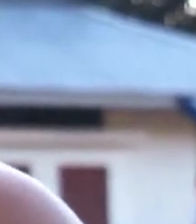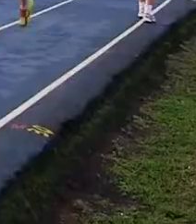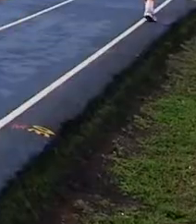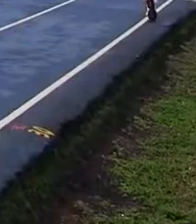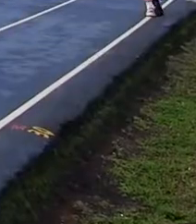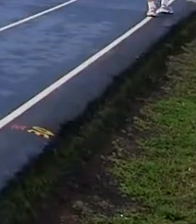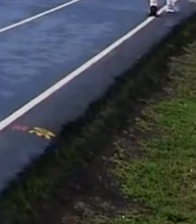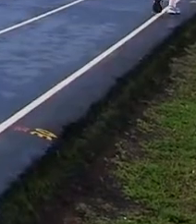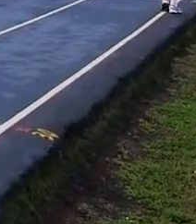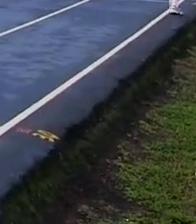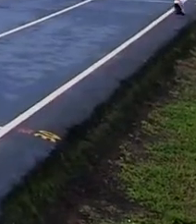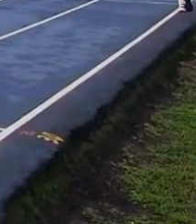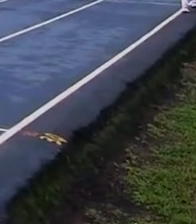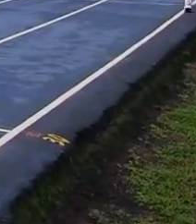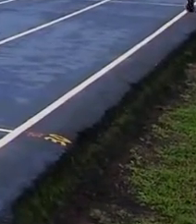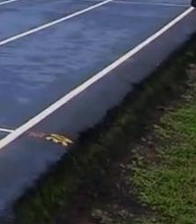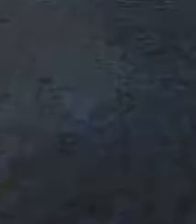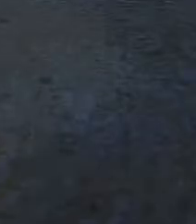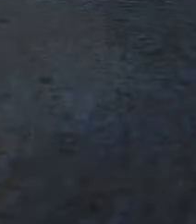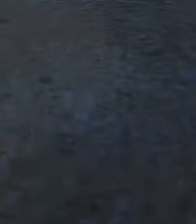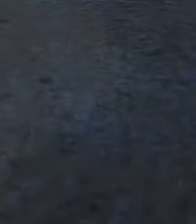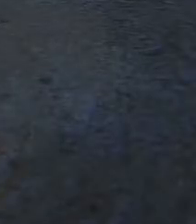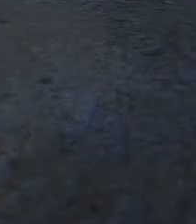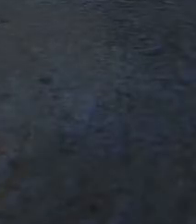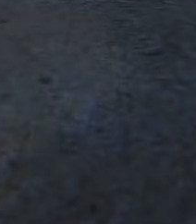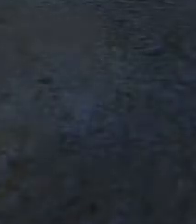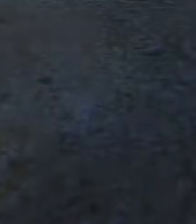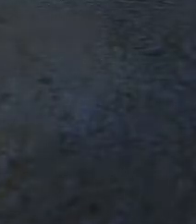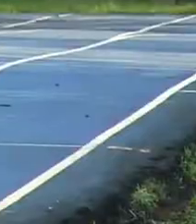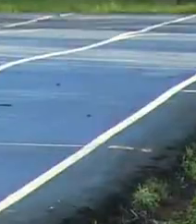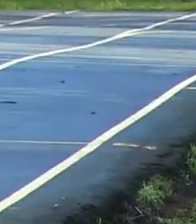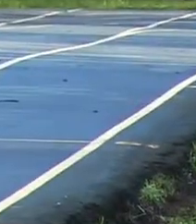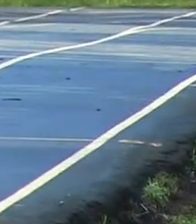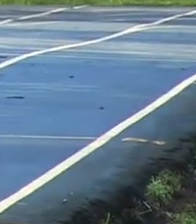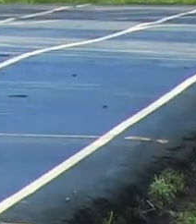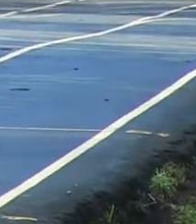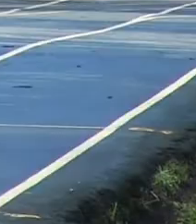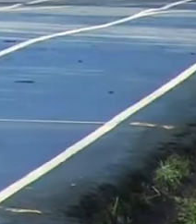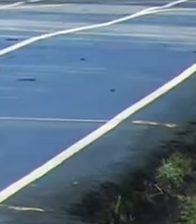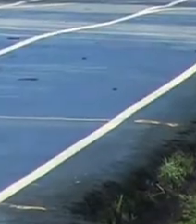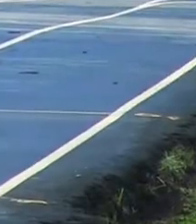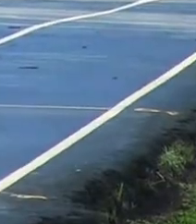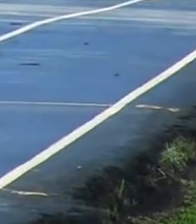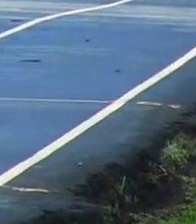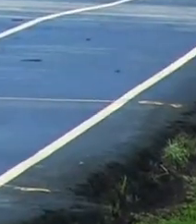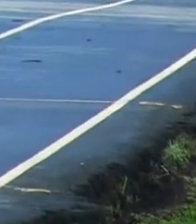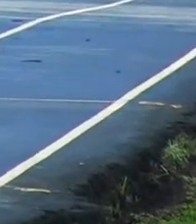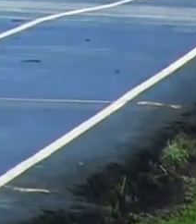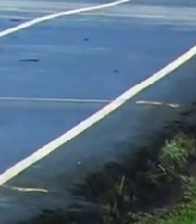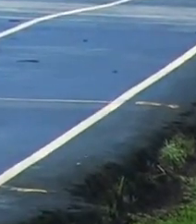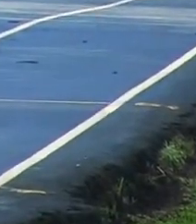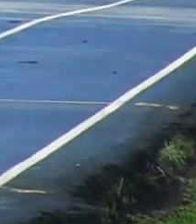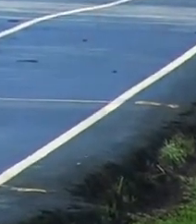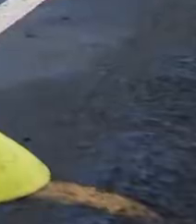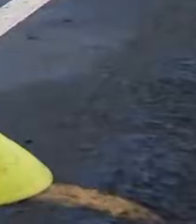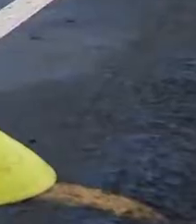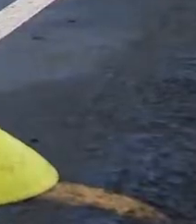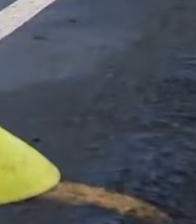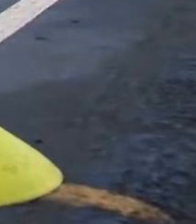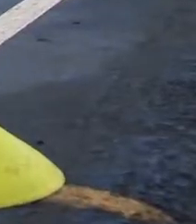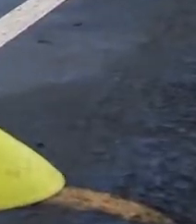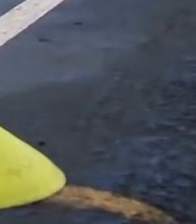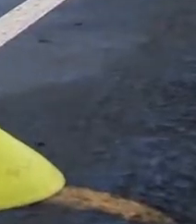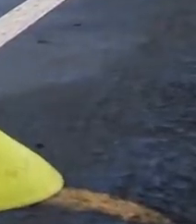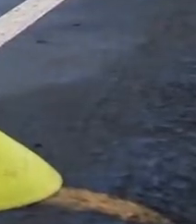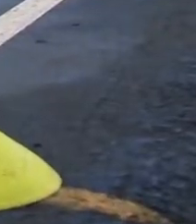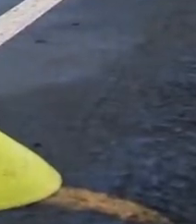gente. Yo fui a Chicago con ellos cuando fueron en el 2011 y dije, yo quiero que esta sea mi primera maratón porque es